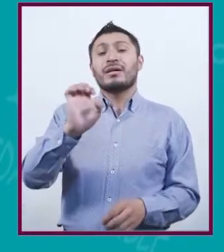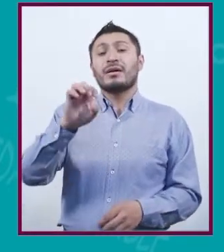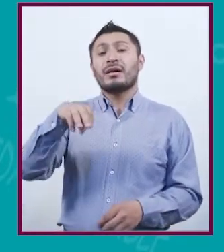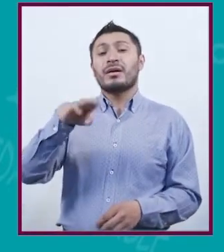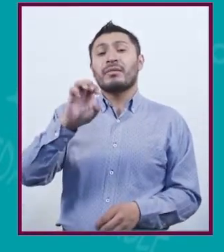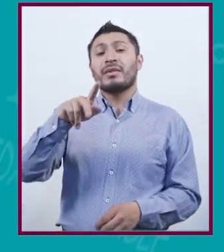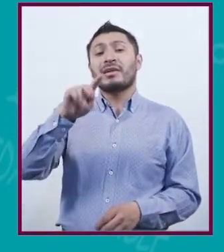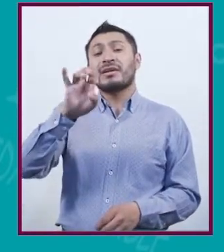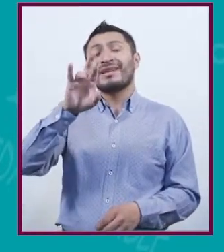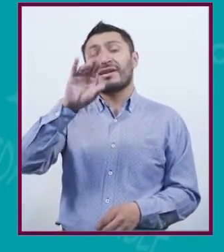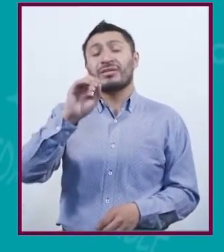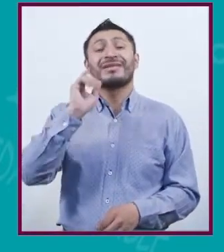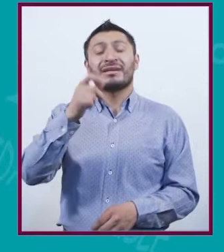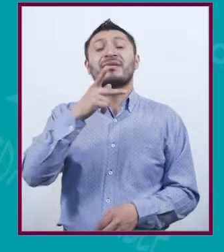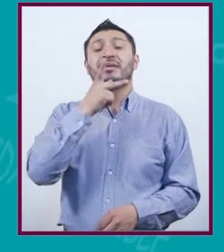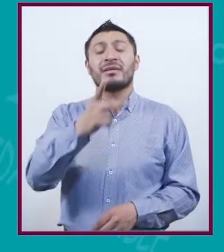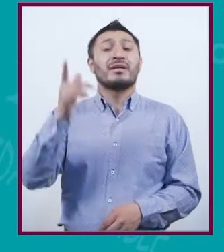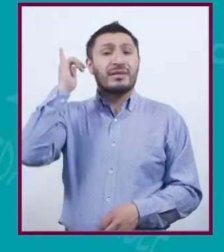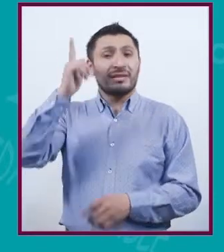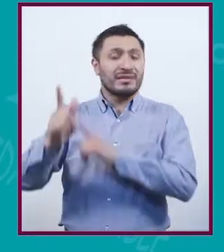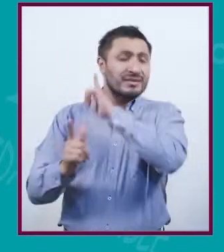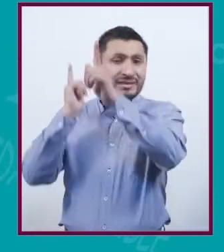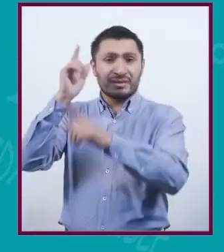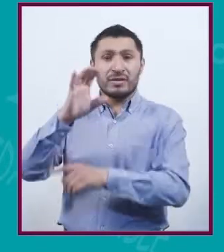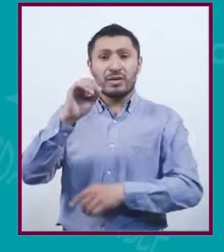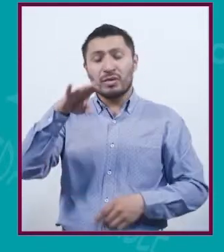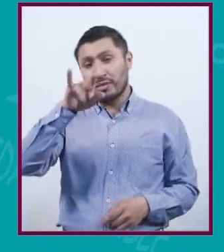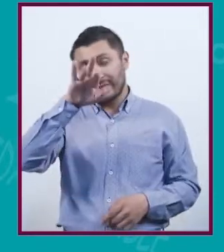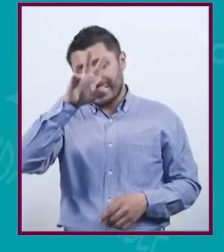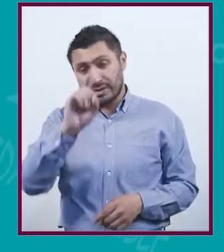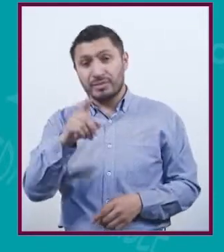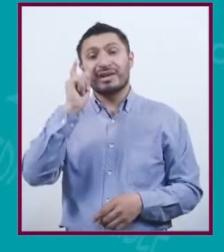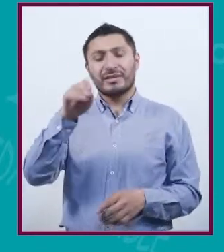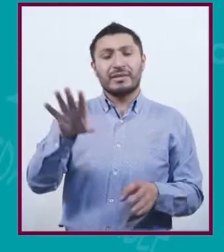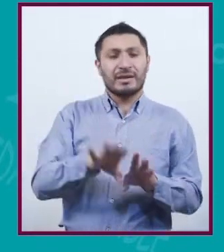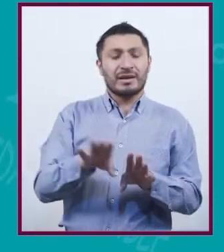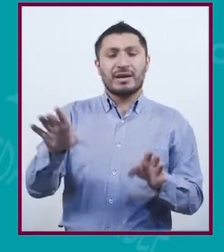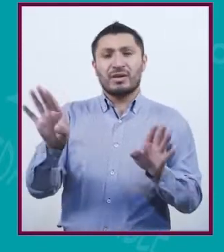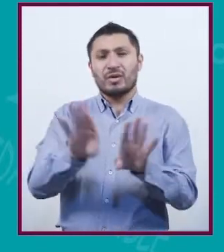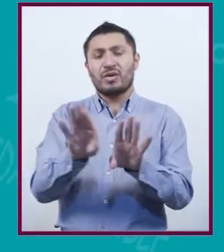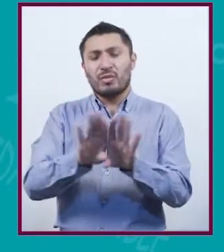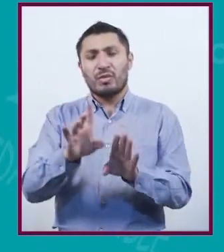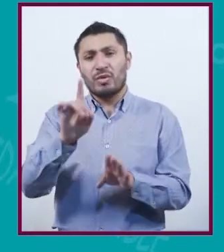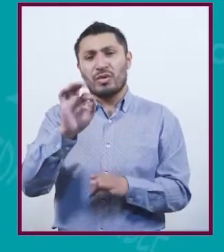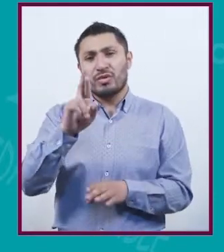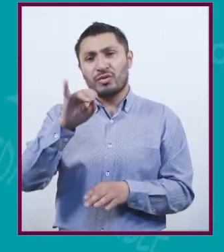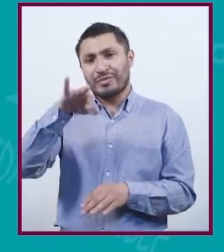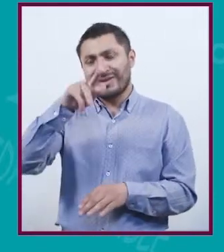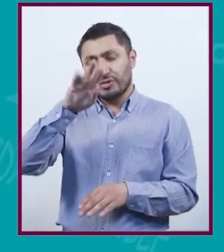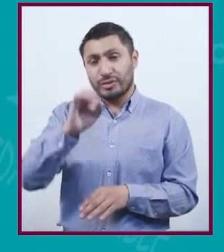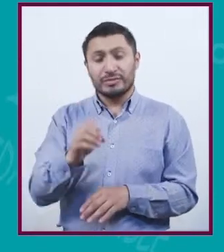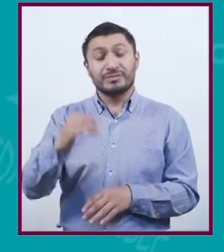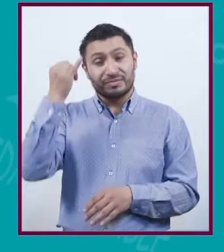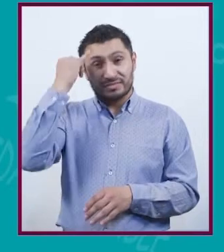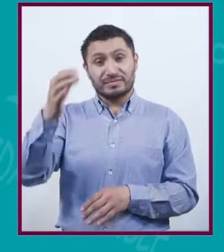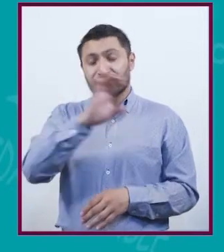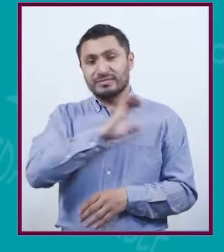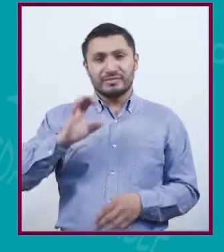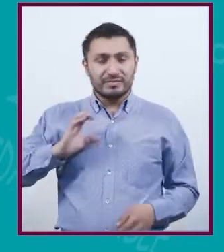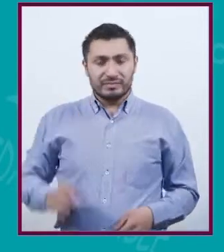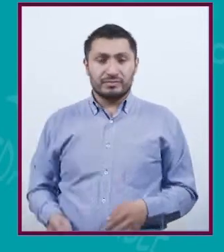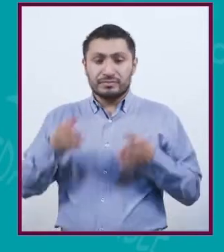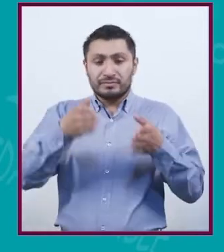koimitirion, que significa dormitorio. De acuerdo con las ideas cristianas, en el cementerio duermen los cuerpos hasta el día de